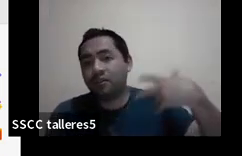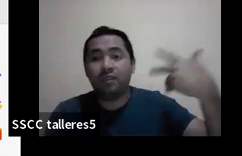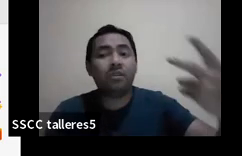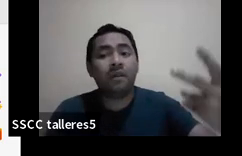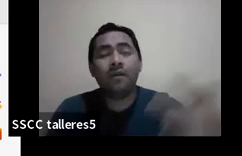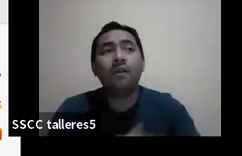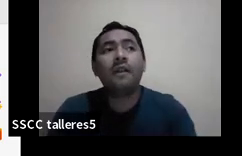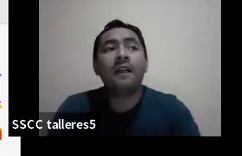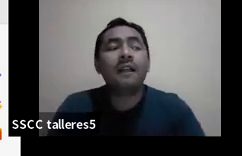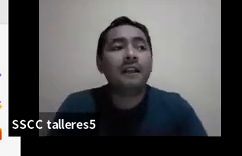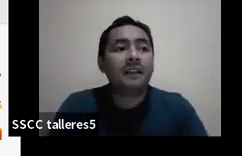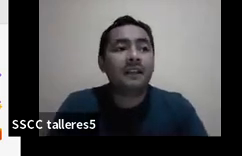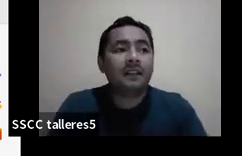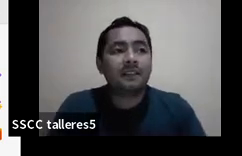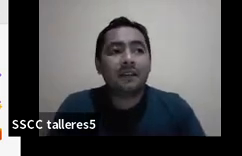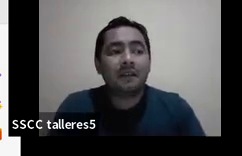hacen es conseguir un trabajo,